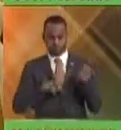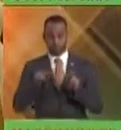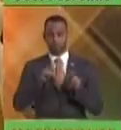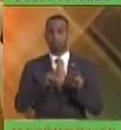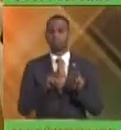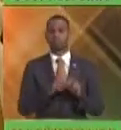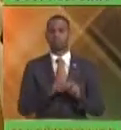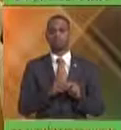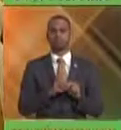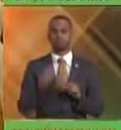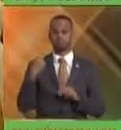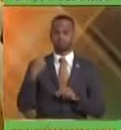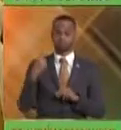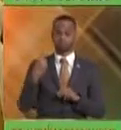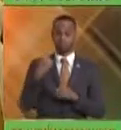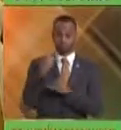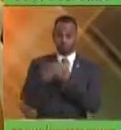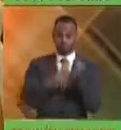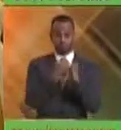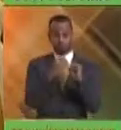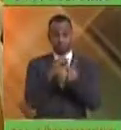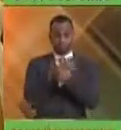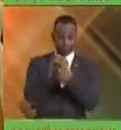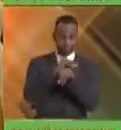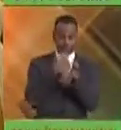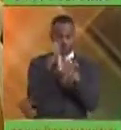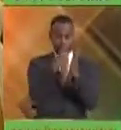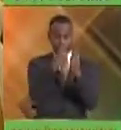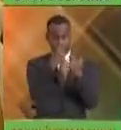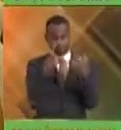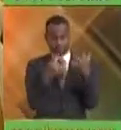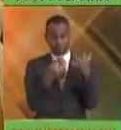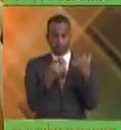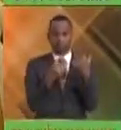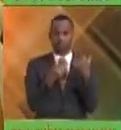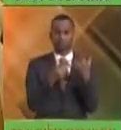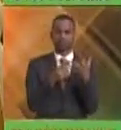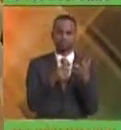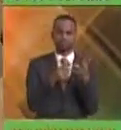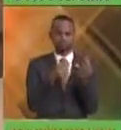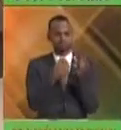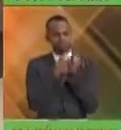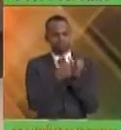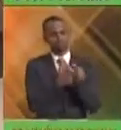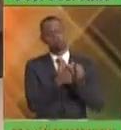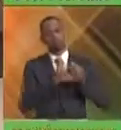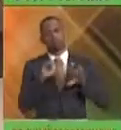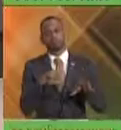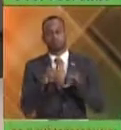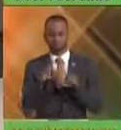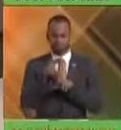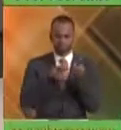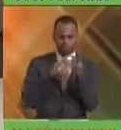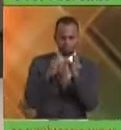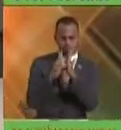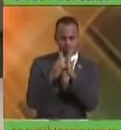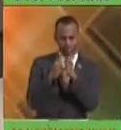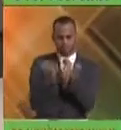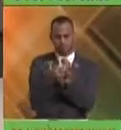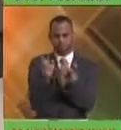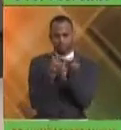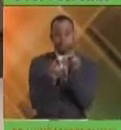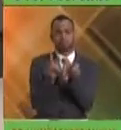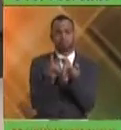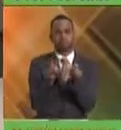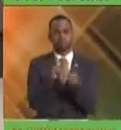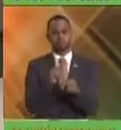haciendo con las recomendaciones internacionales más actualizadas es decir que son bien precisos a la hora de evaluar la discapacidad y poder